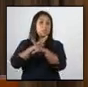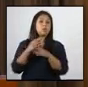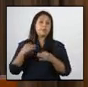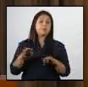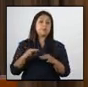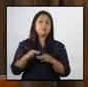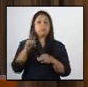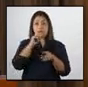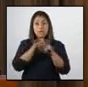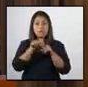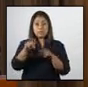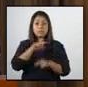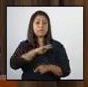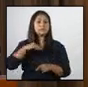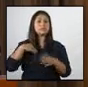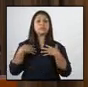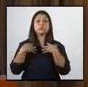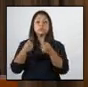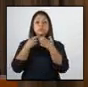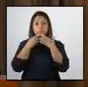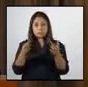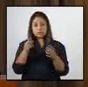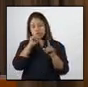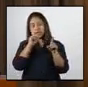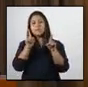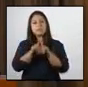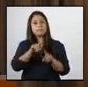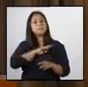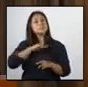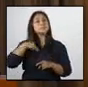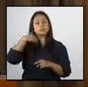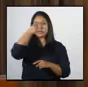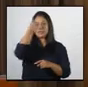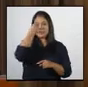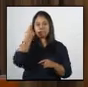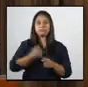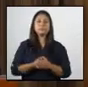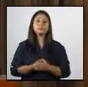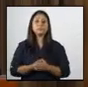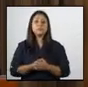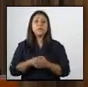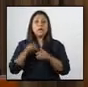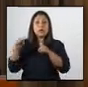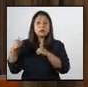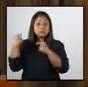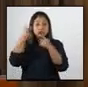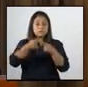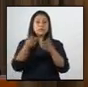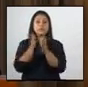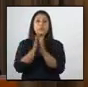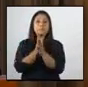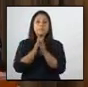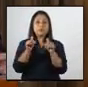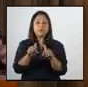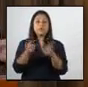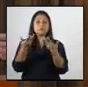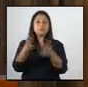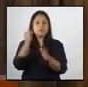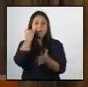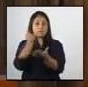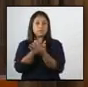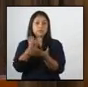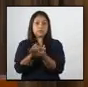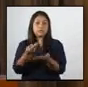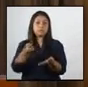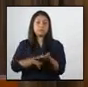tanto en el ministerio de salud pública como en el ministerio de trabajo hasta este domingo se han inscrito también